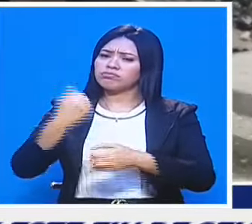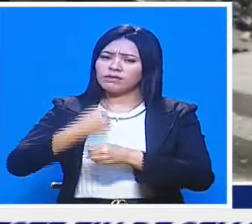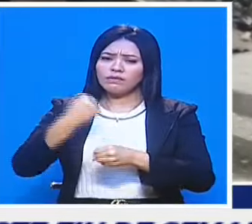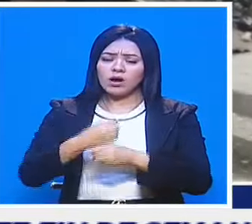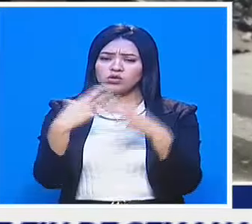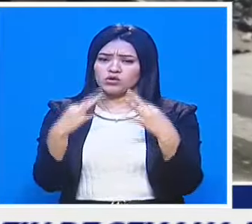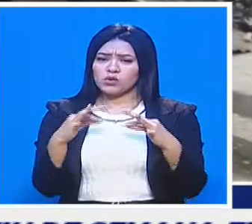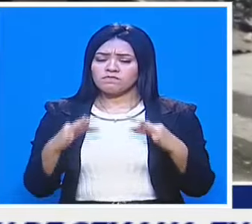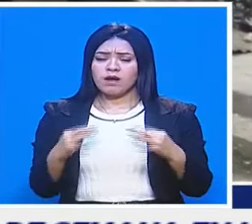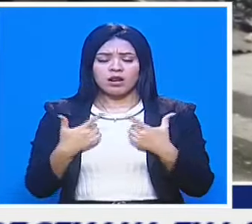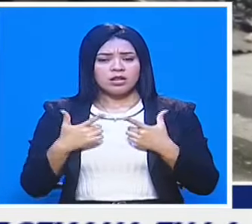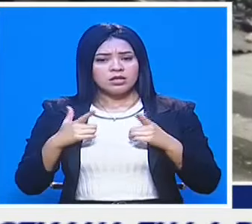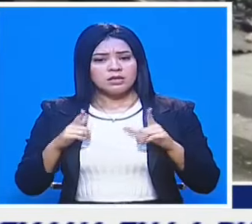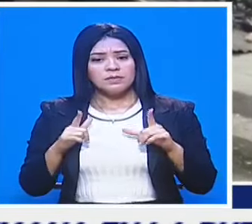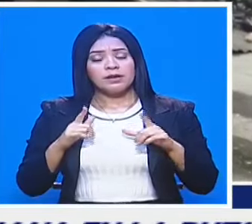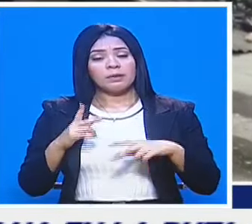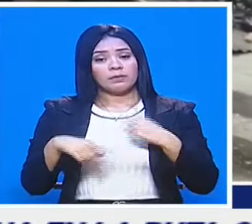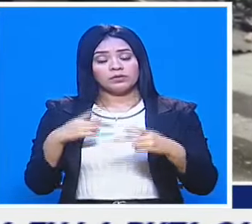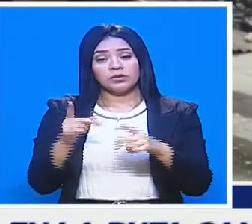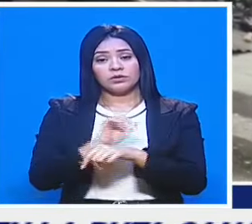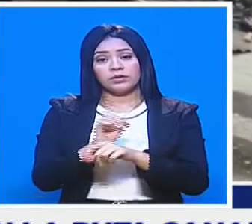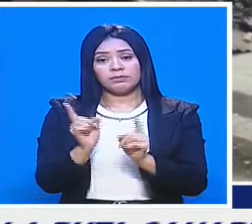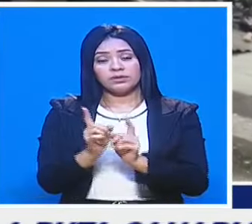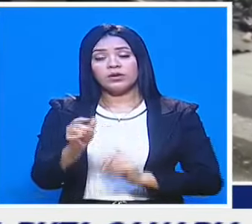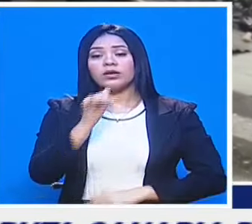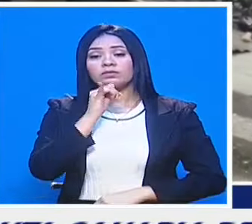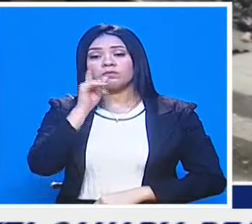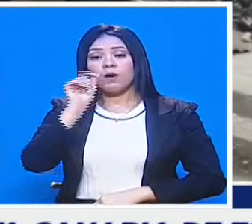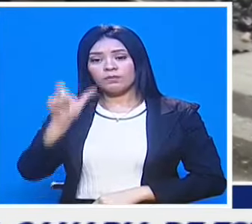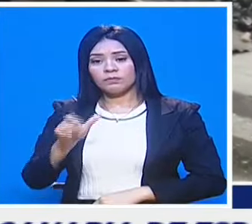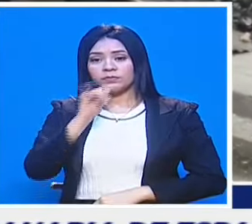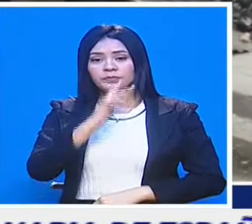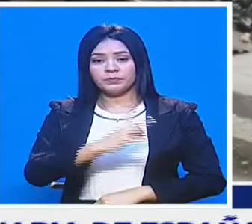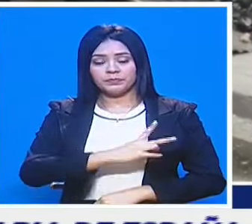toda la información que puedo compartirles hasta el momento desde acá, desde Catia. William Sánchez, Noticias Venevisión.